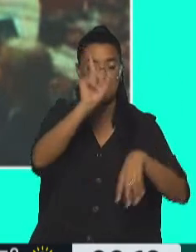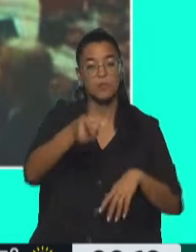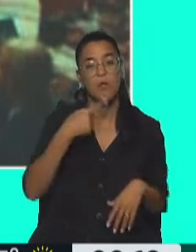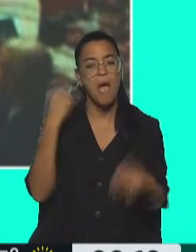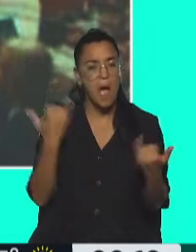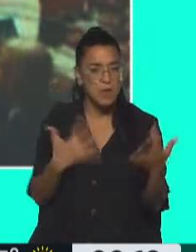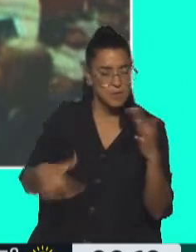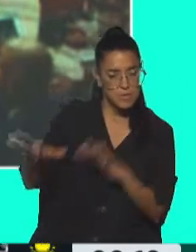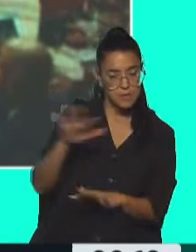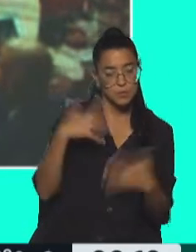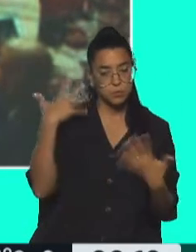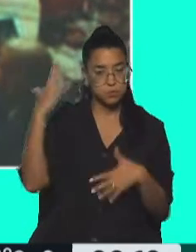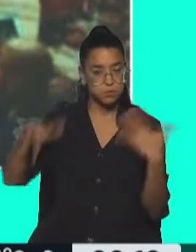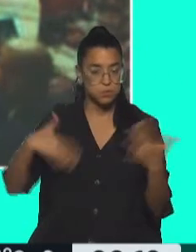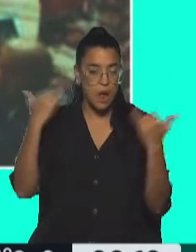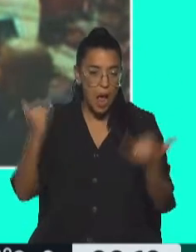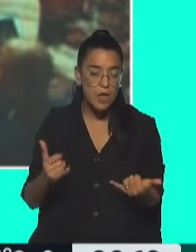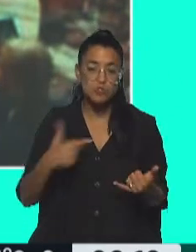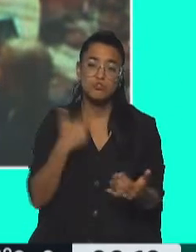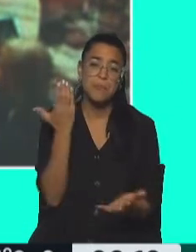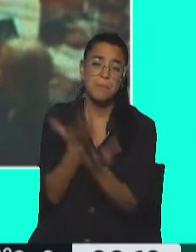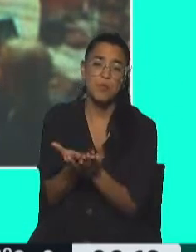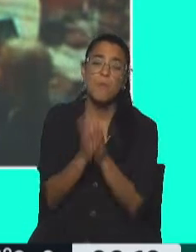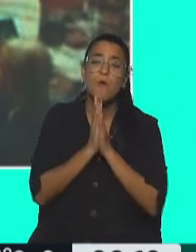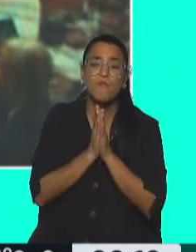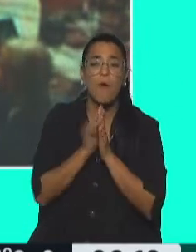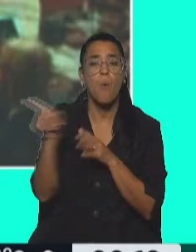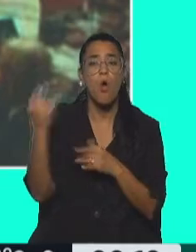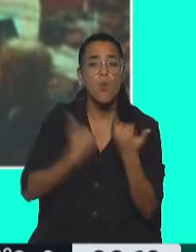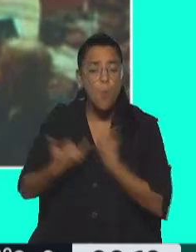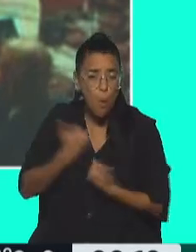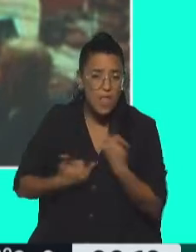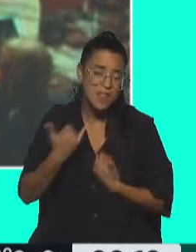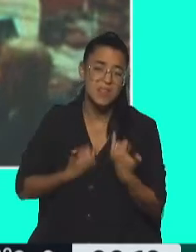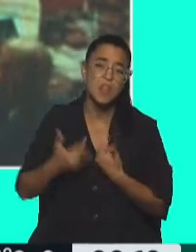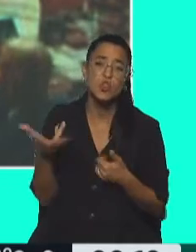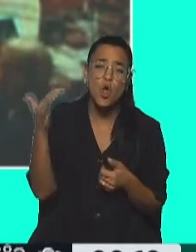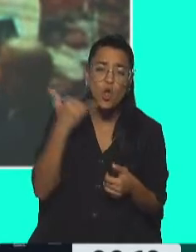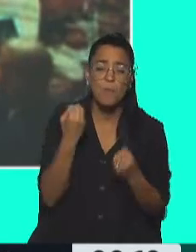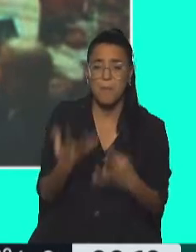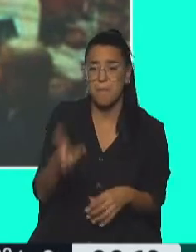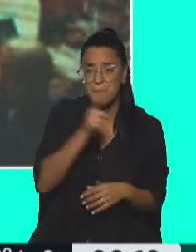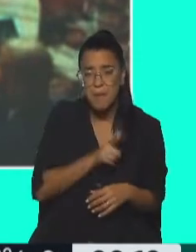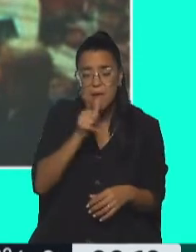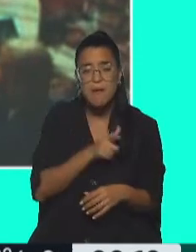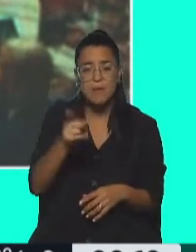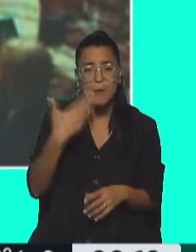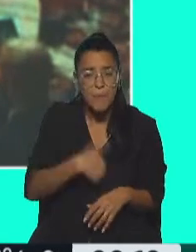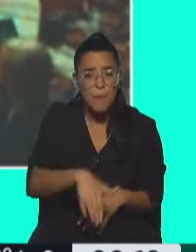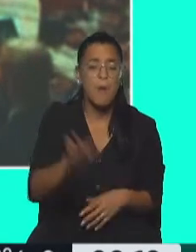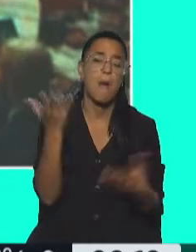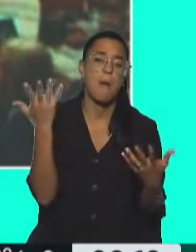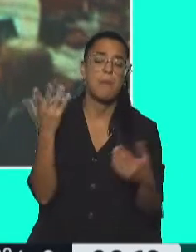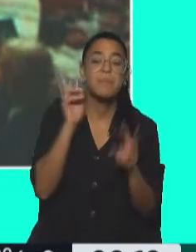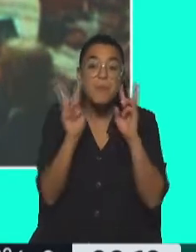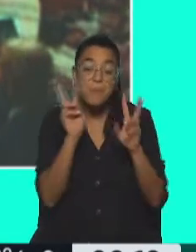un clima muy convulsionado que yo te pido, Alejandra, que sigas muy de cerca para que nos traigas todos los días, porque me parece que va a traer coletazos y